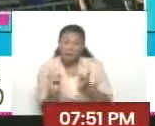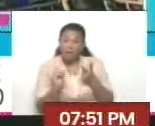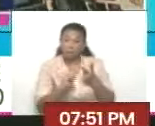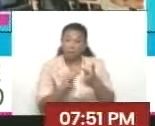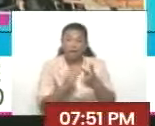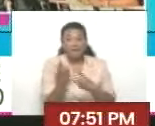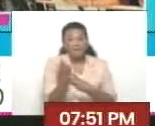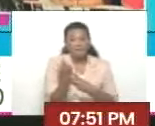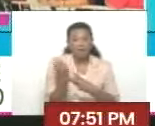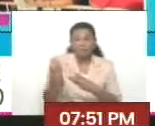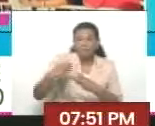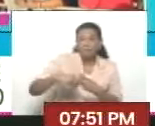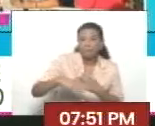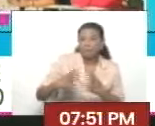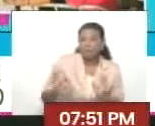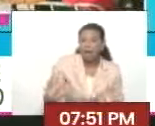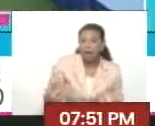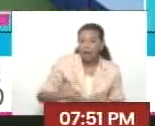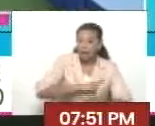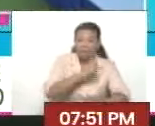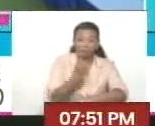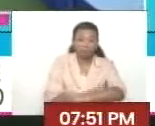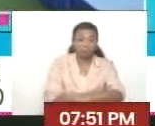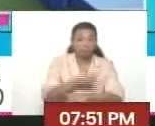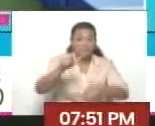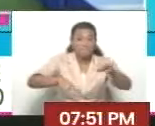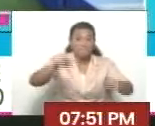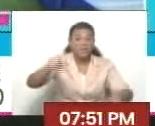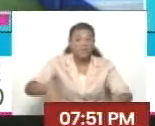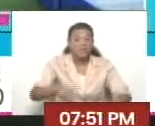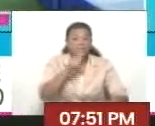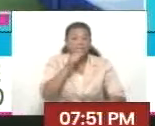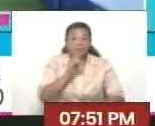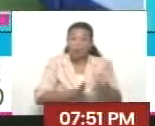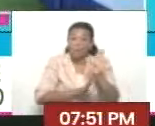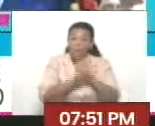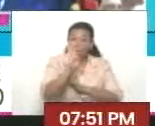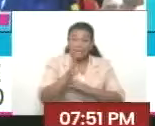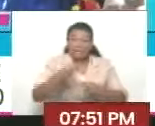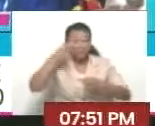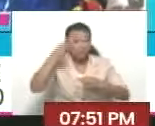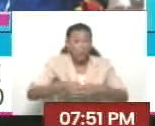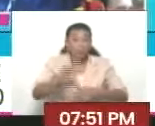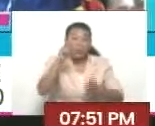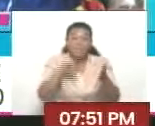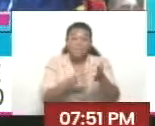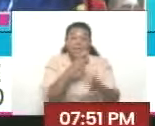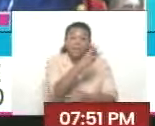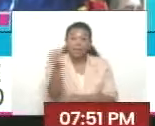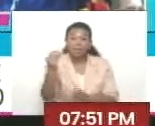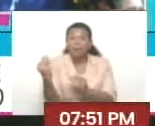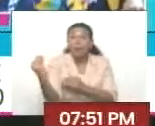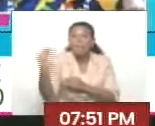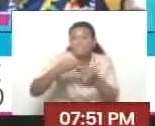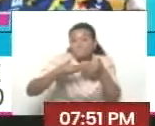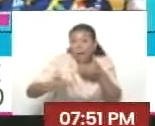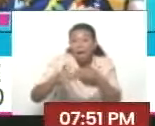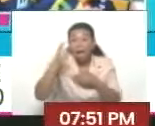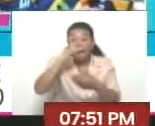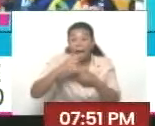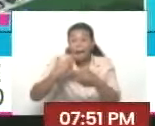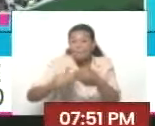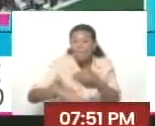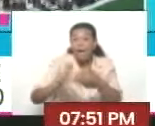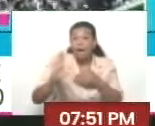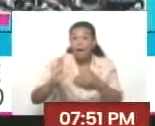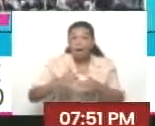Ahora hace falta la fuerza que va a llevar adelante este programa hasta el 2030 o más. Y